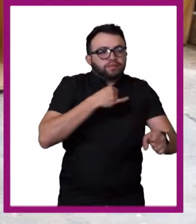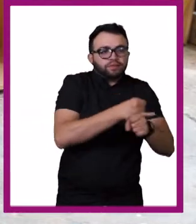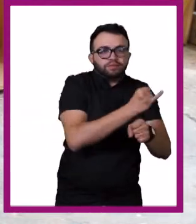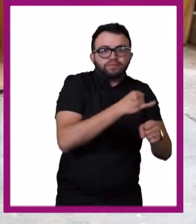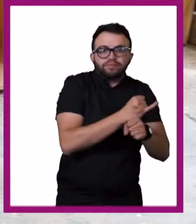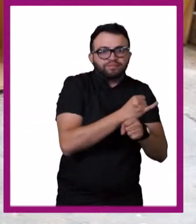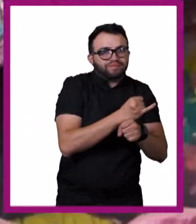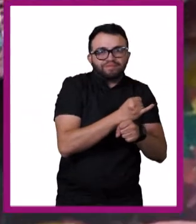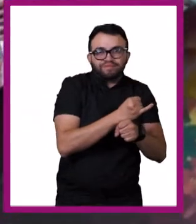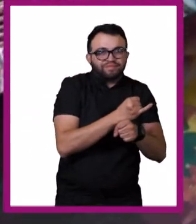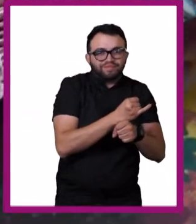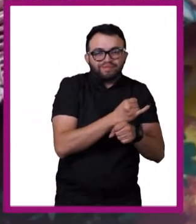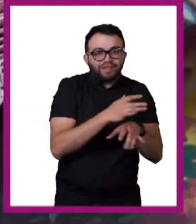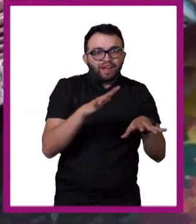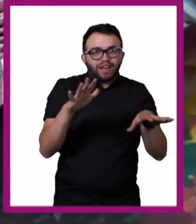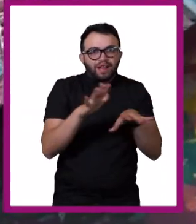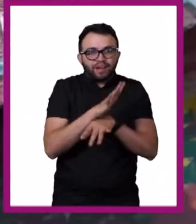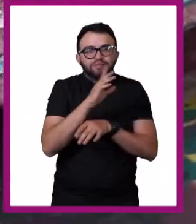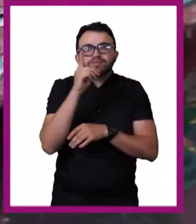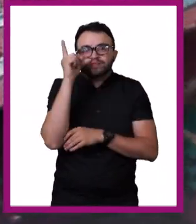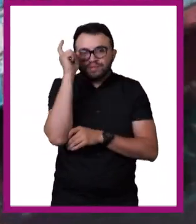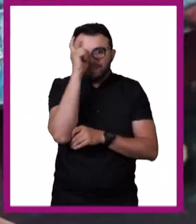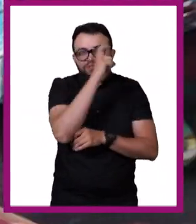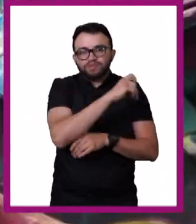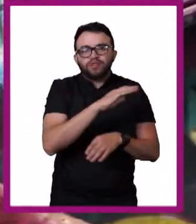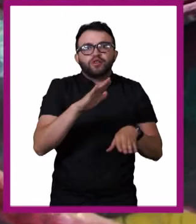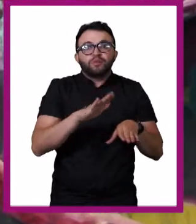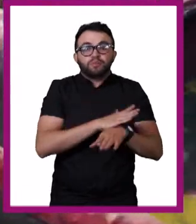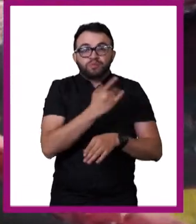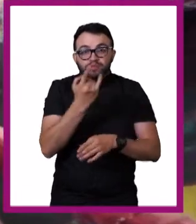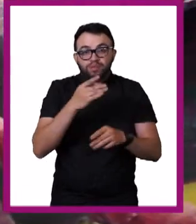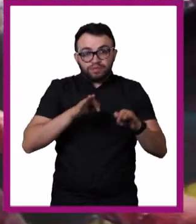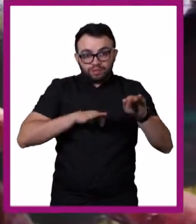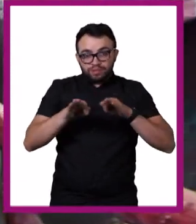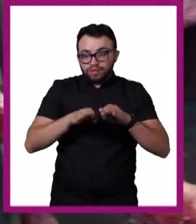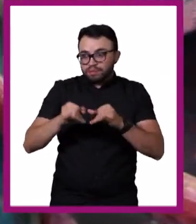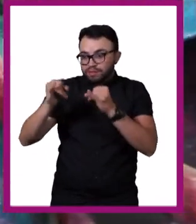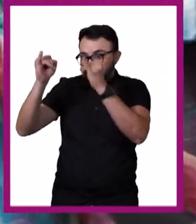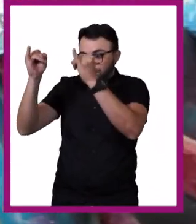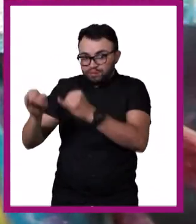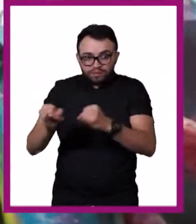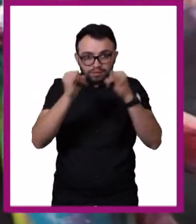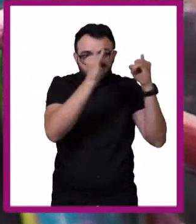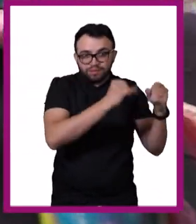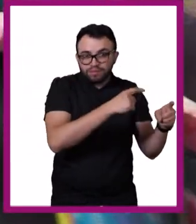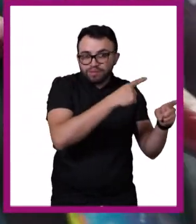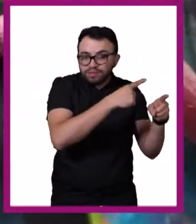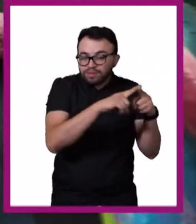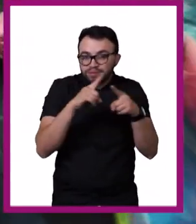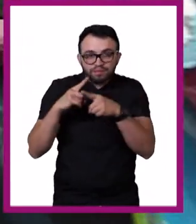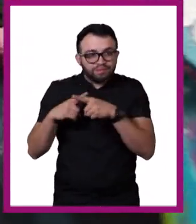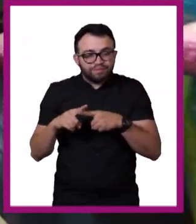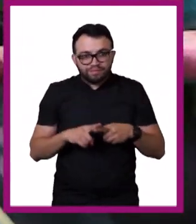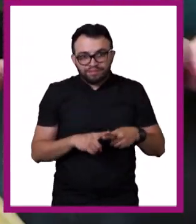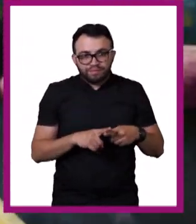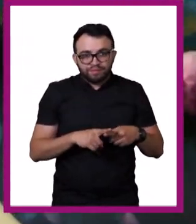Porque es trabajar con cada técnica o con cada